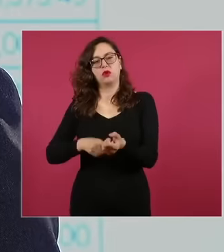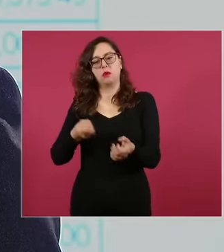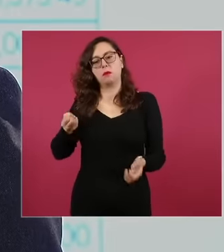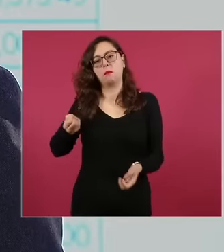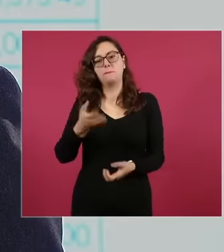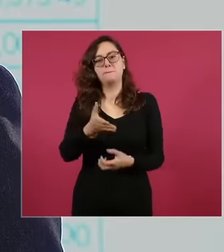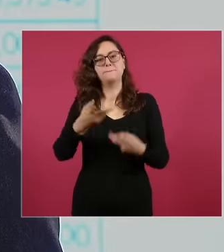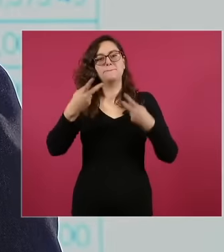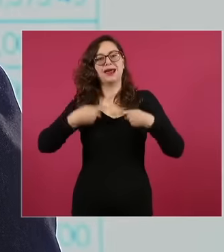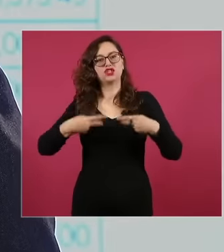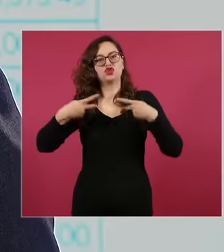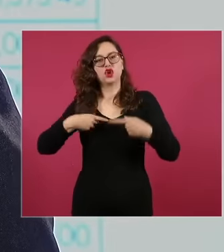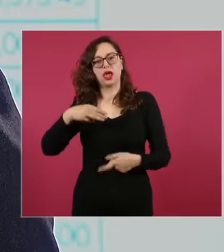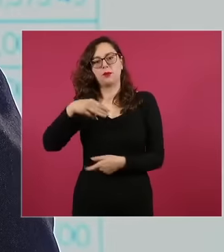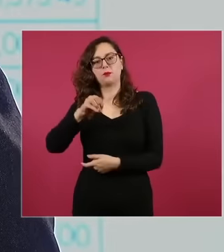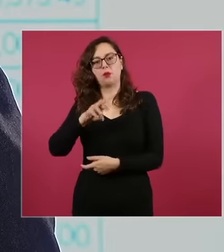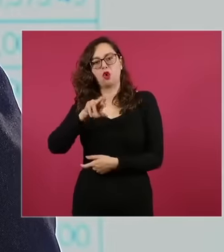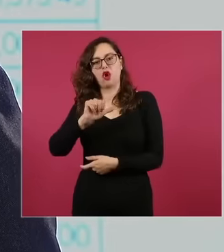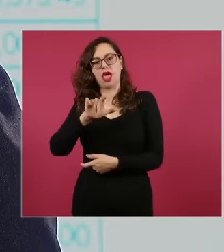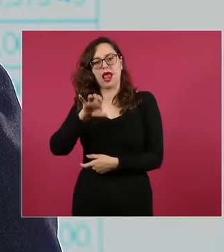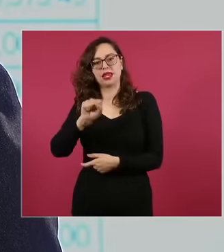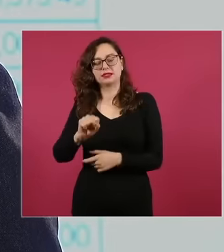son un total de